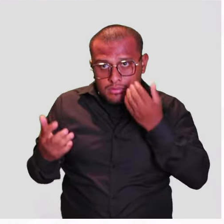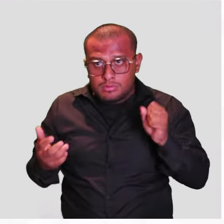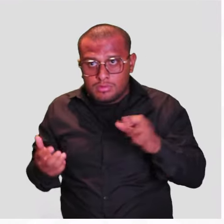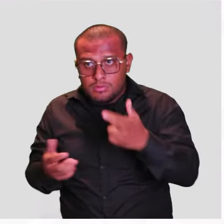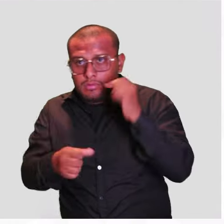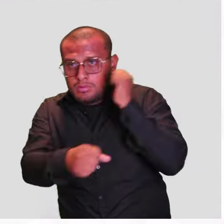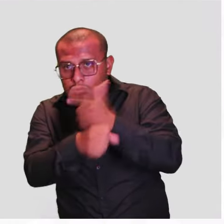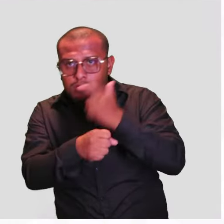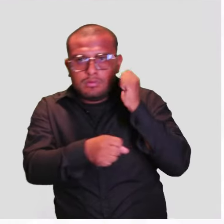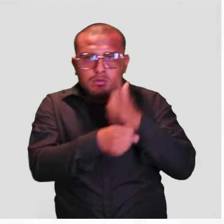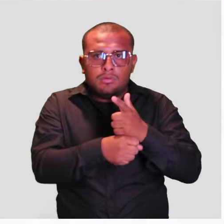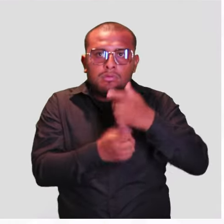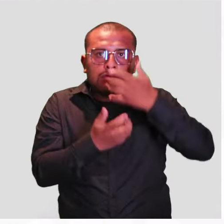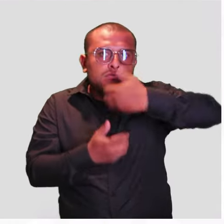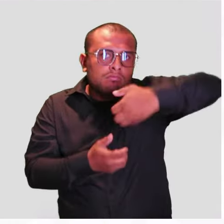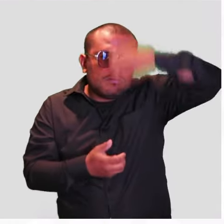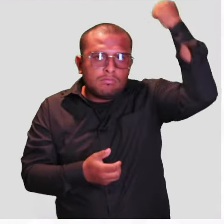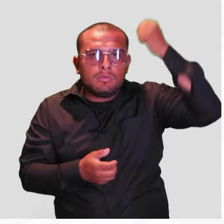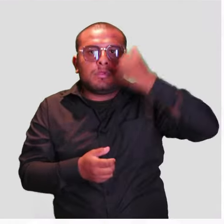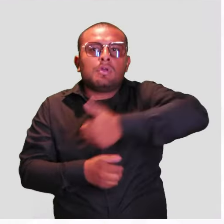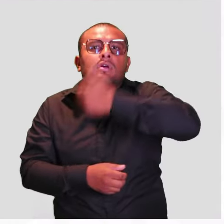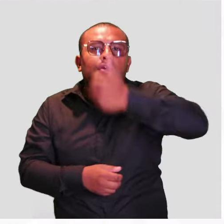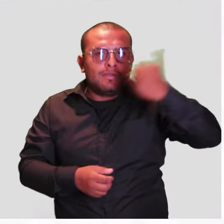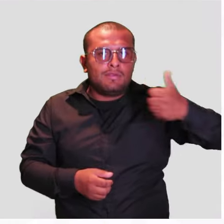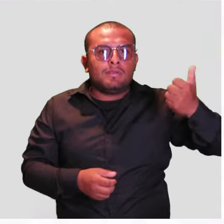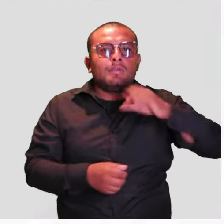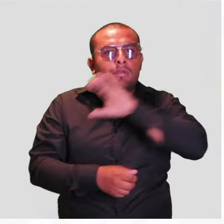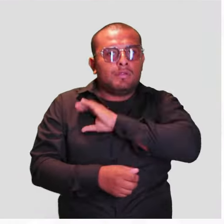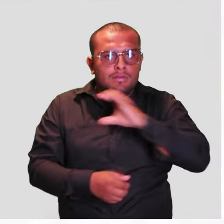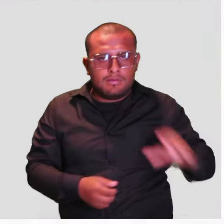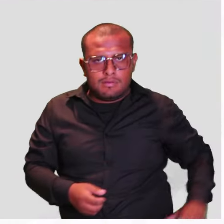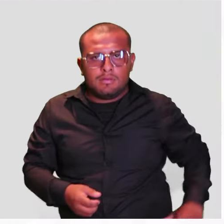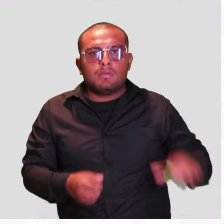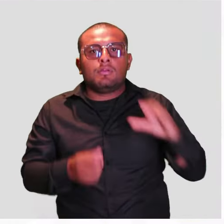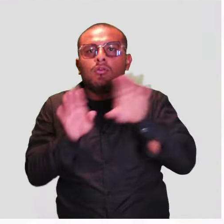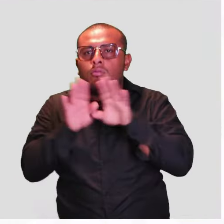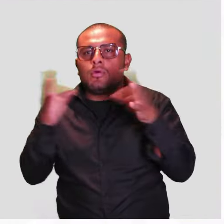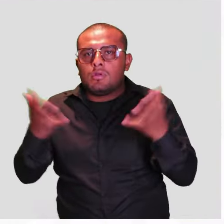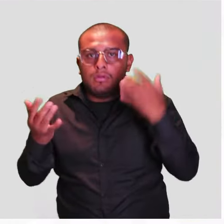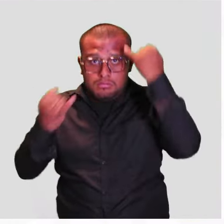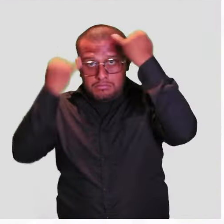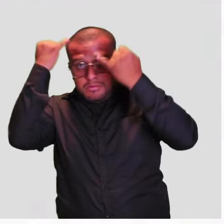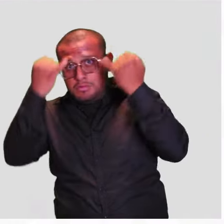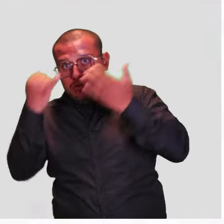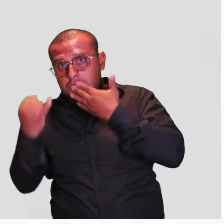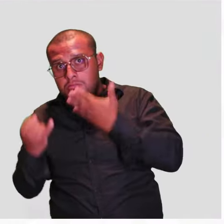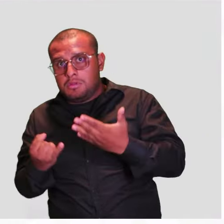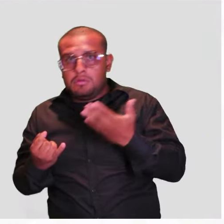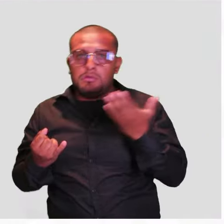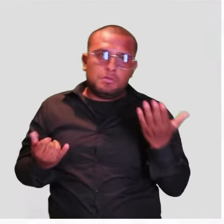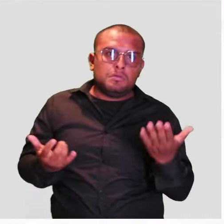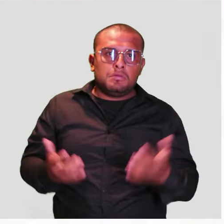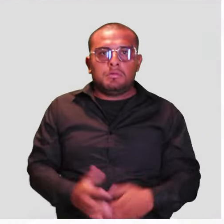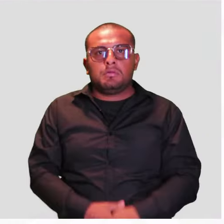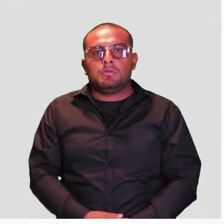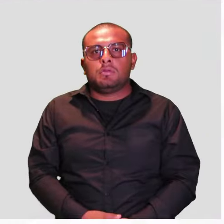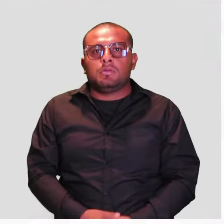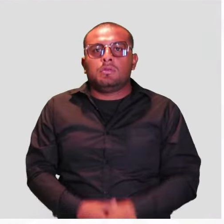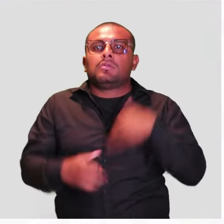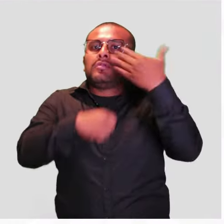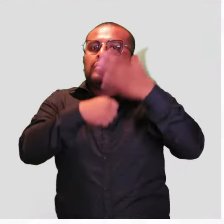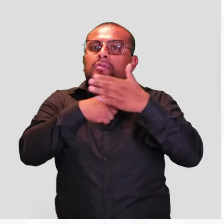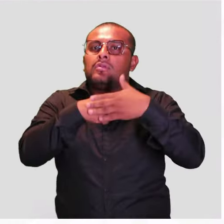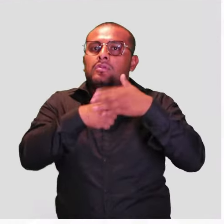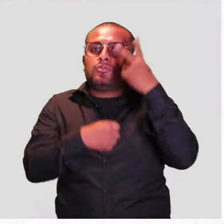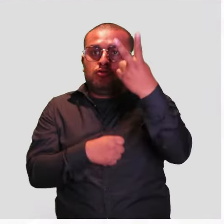sus candidaturas, conozca sus plataformas políticas y bueno, pues que puedan acudir este próximo 2 de junio